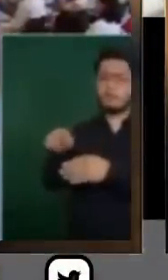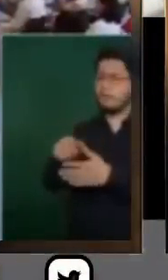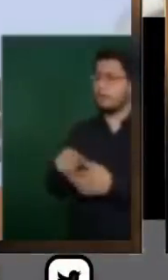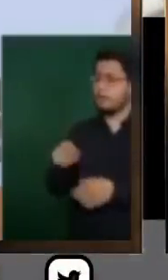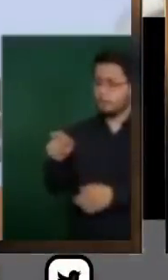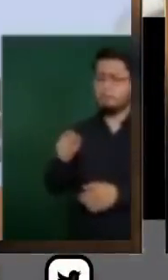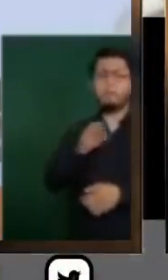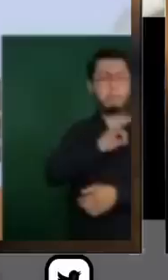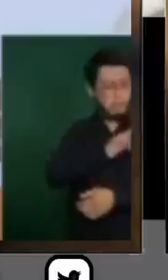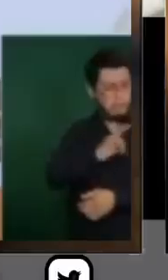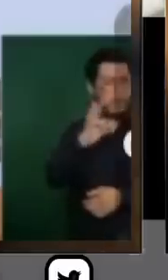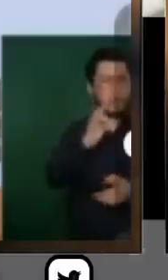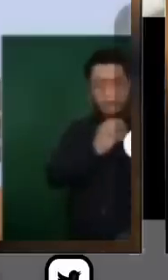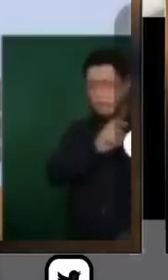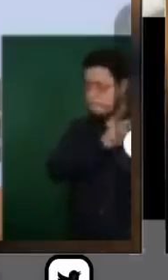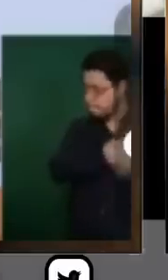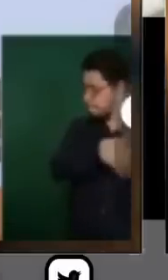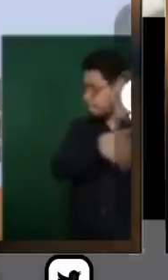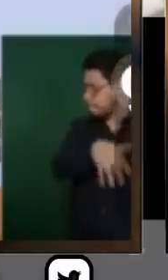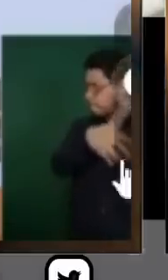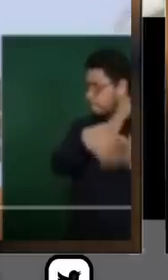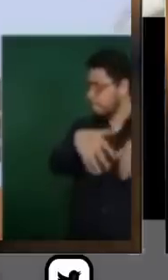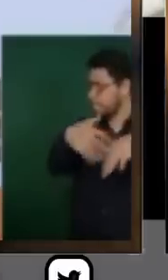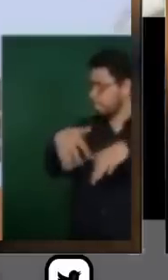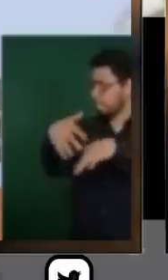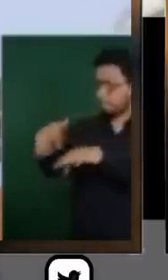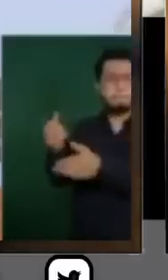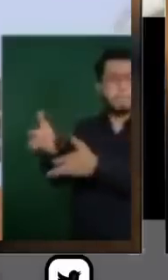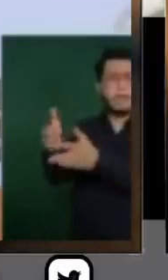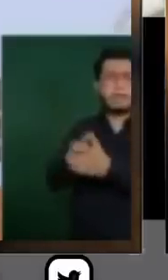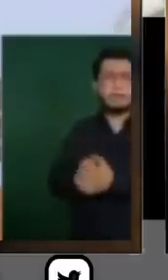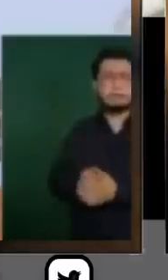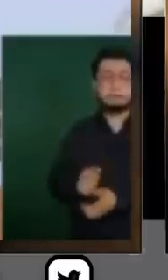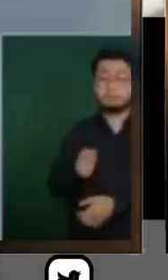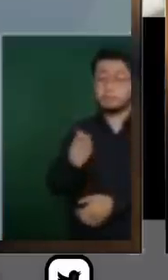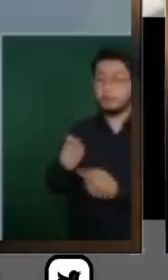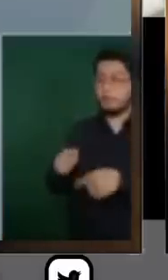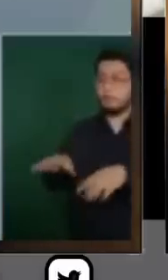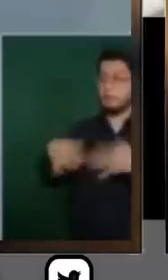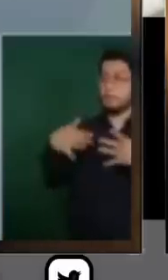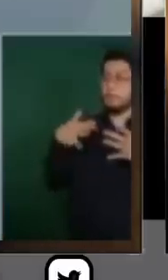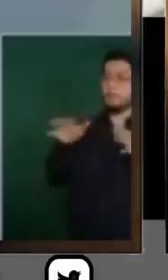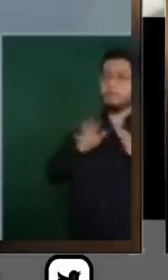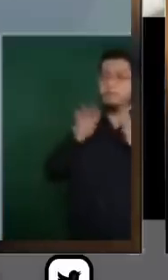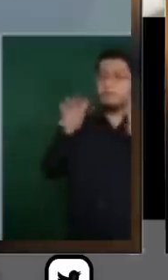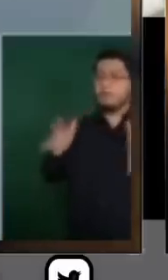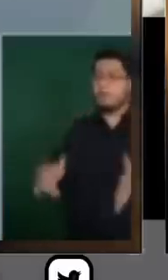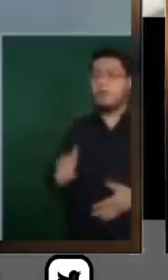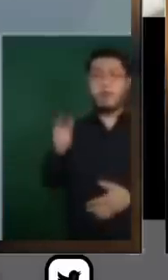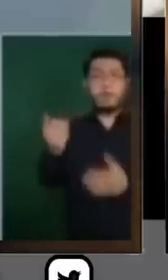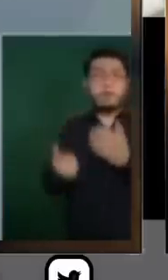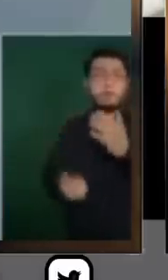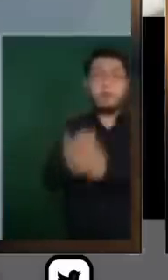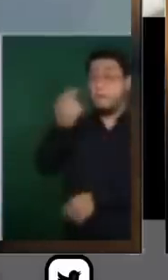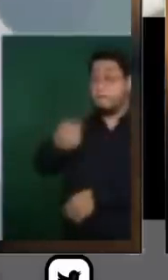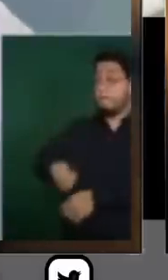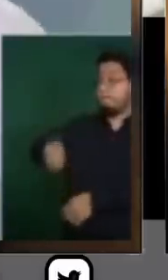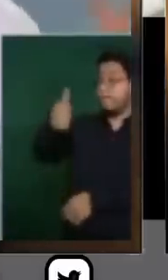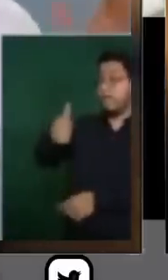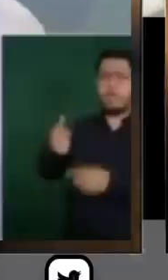puedan manifestarse no es ninguna novedad que goldenberg sea el orador